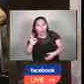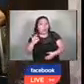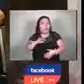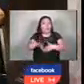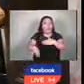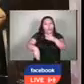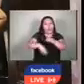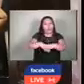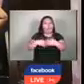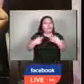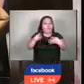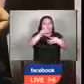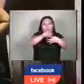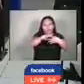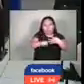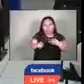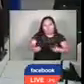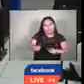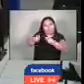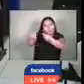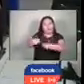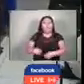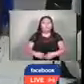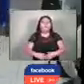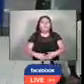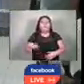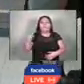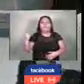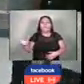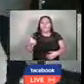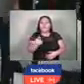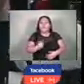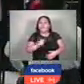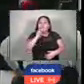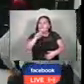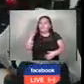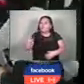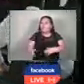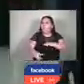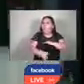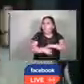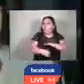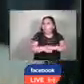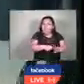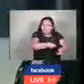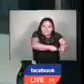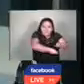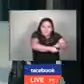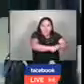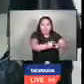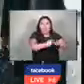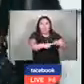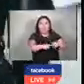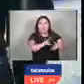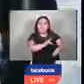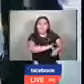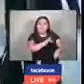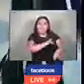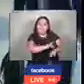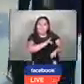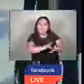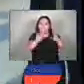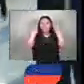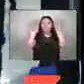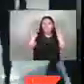estuvimos cuatro semanas ofreciendo pruebas. A los imputados se les atribuyen los delitos de lavado de dinero y activos, peculado, casos